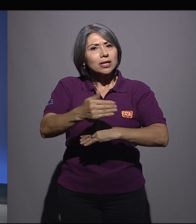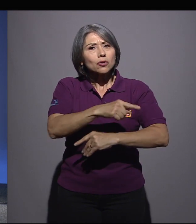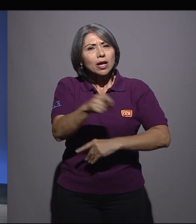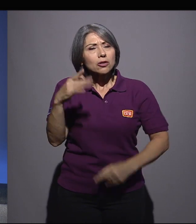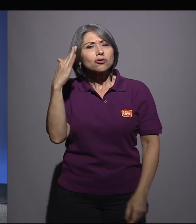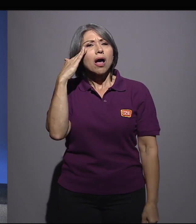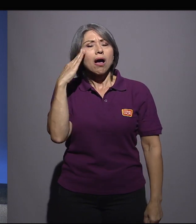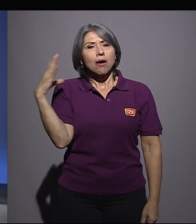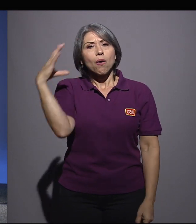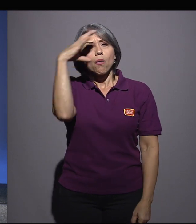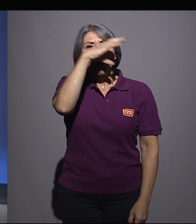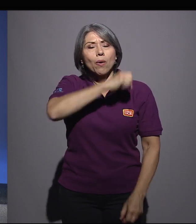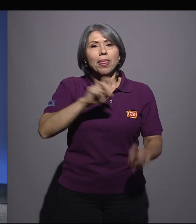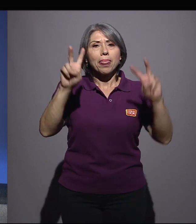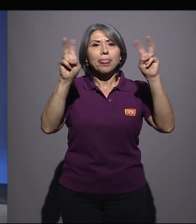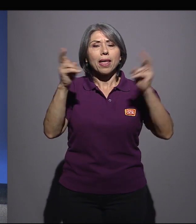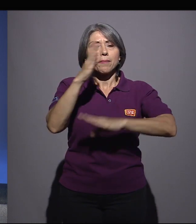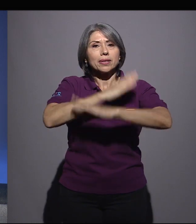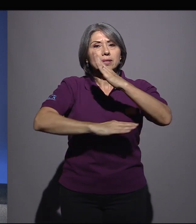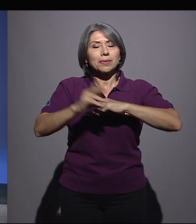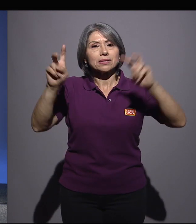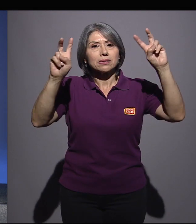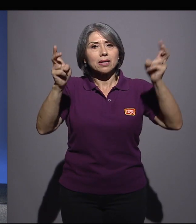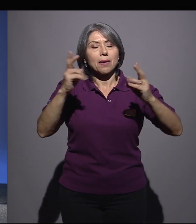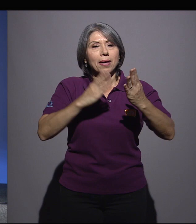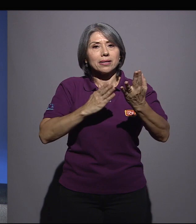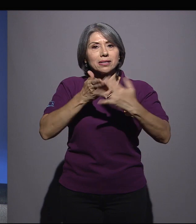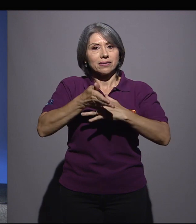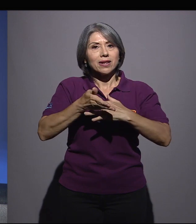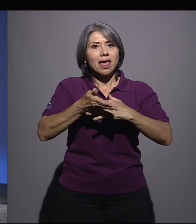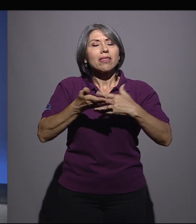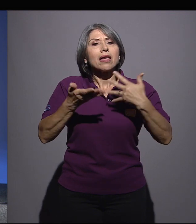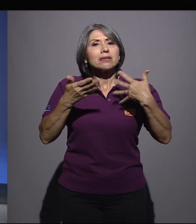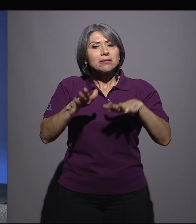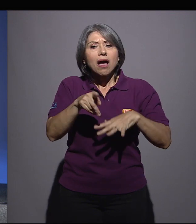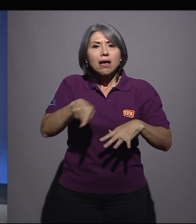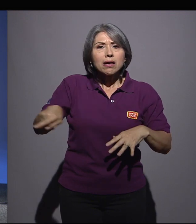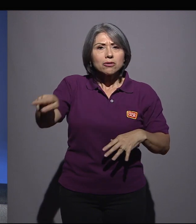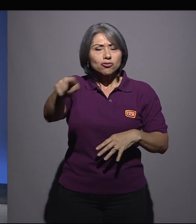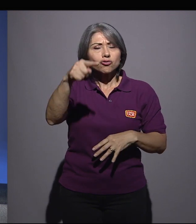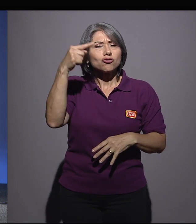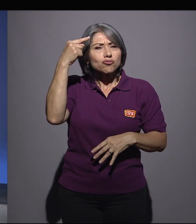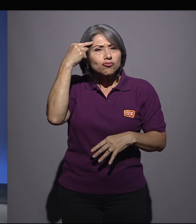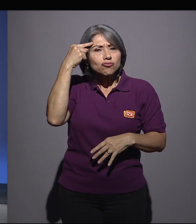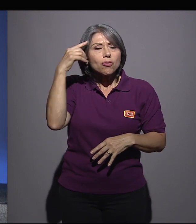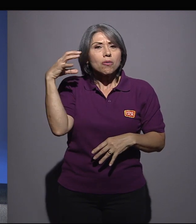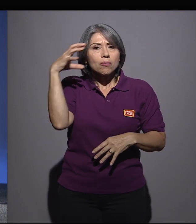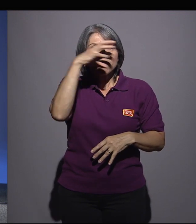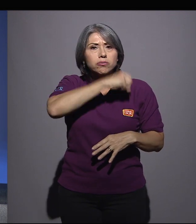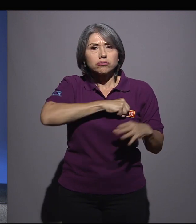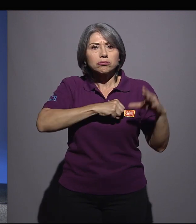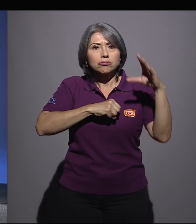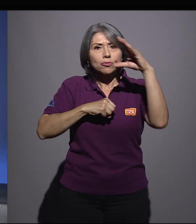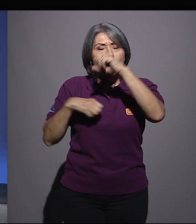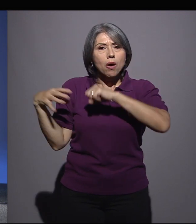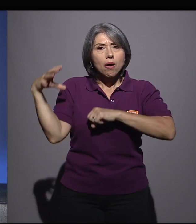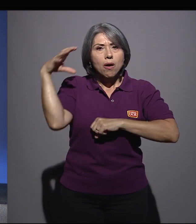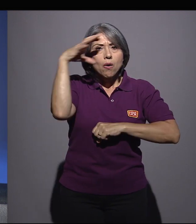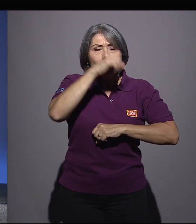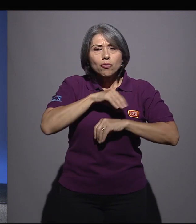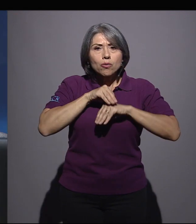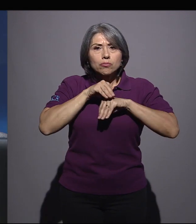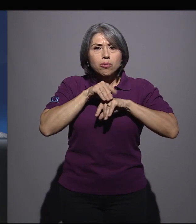la accesibilidad lo hemos tratado como ir concientizando, como ir metiendo poquito a poco, para que eso se logre